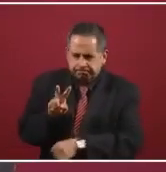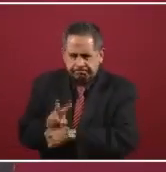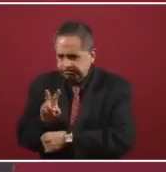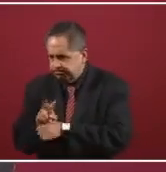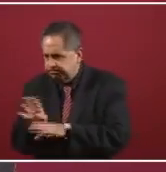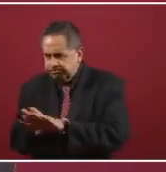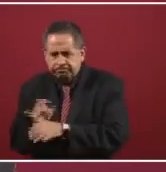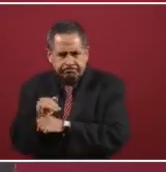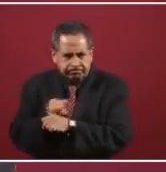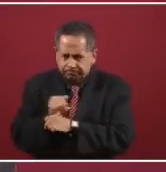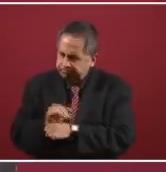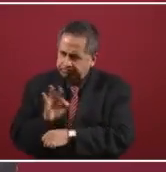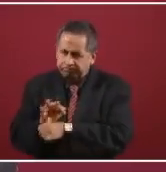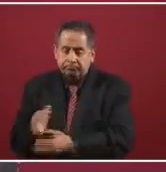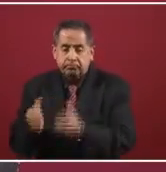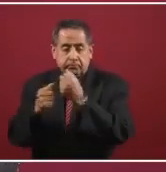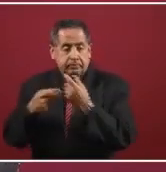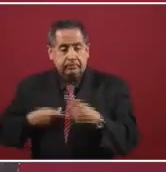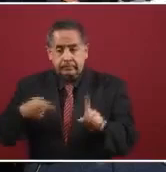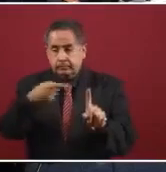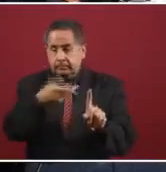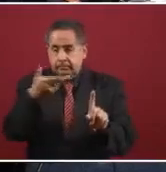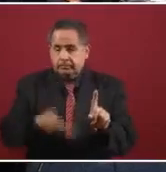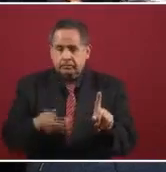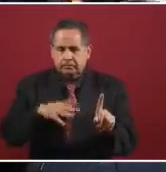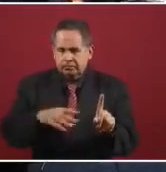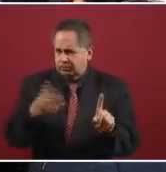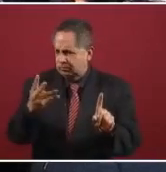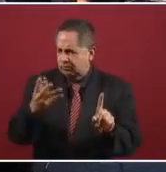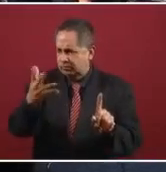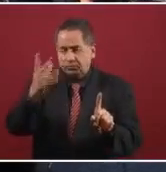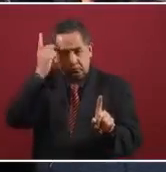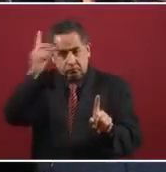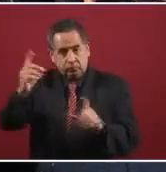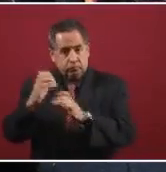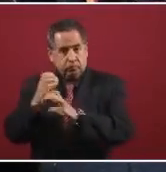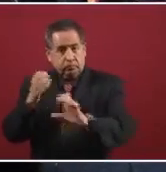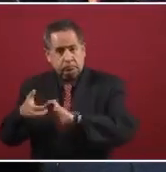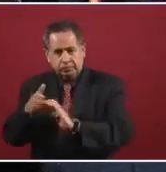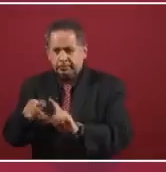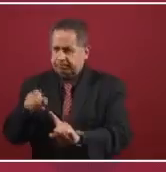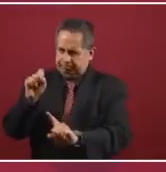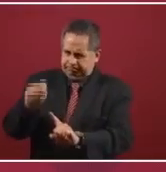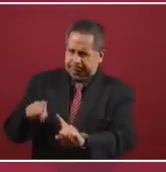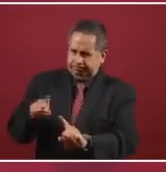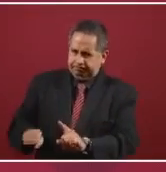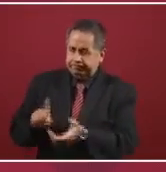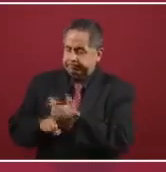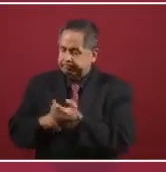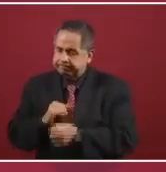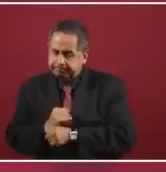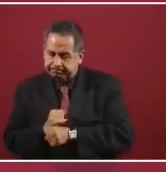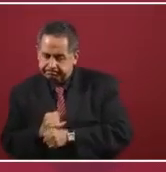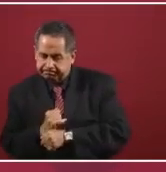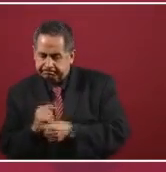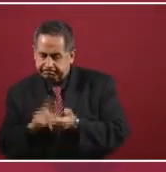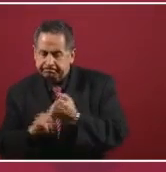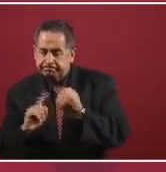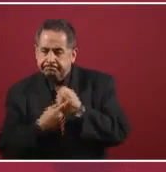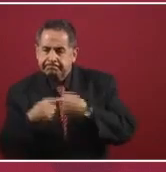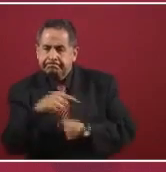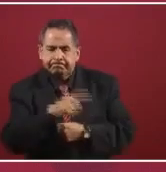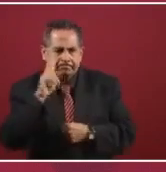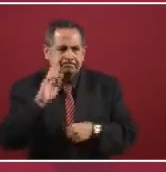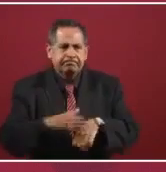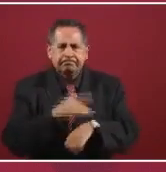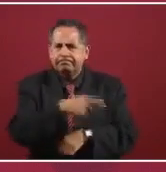estas personas. Este individuo tiene 4 o 5 trailers de su propiedad. Entonces, hay toda una investigación sobre ese caso y otros, porque